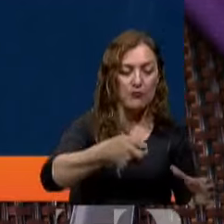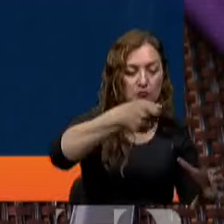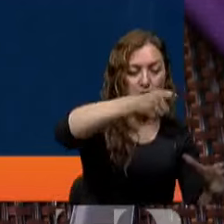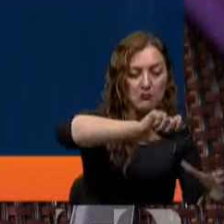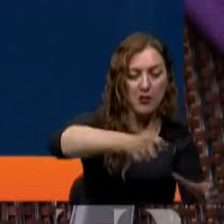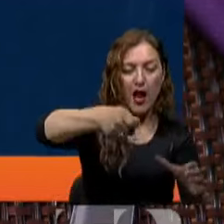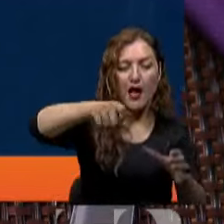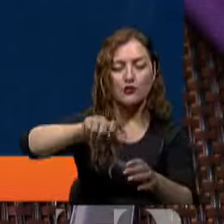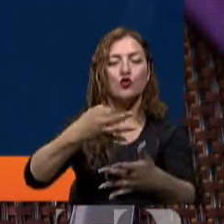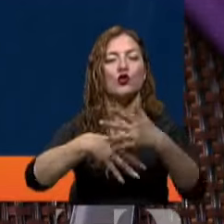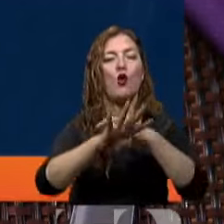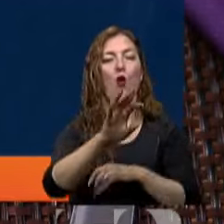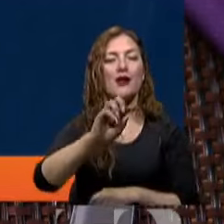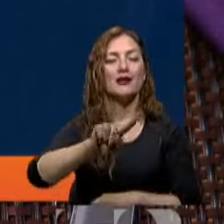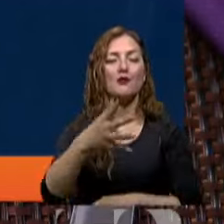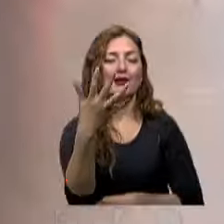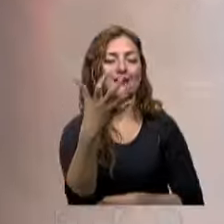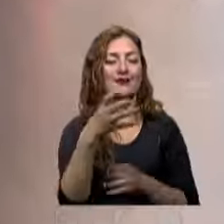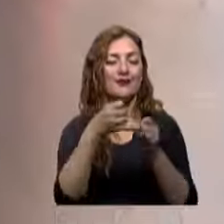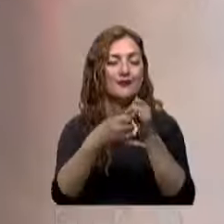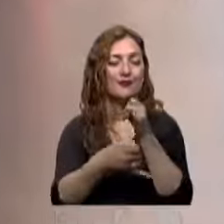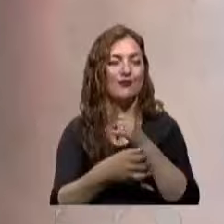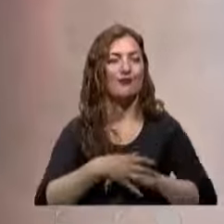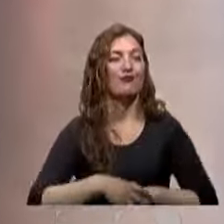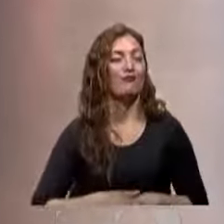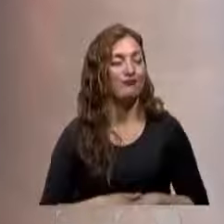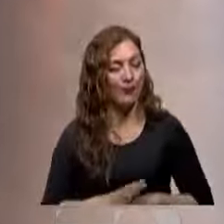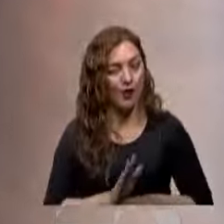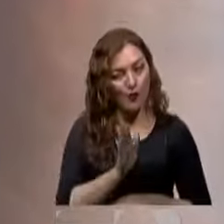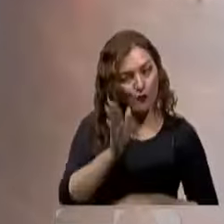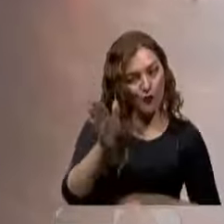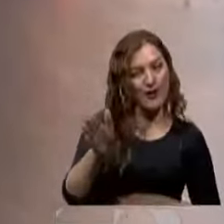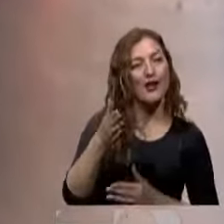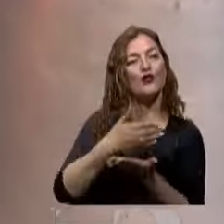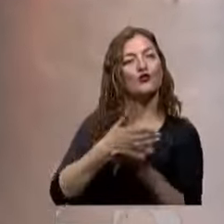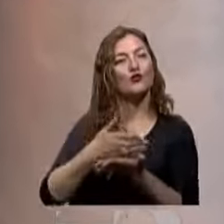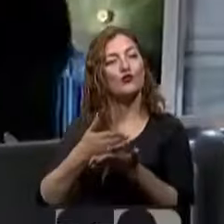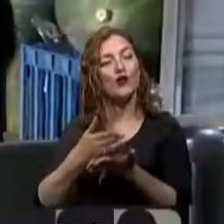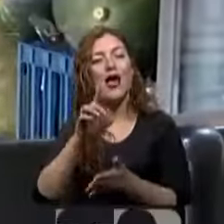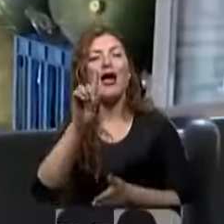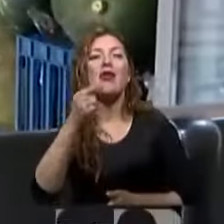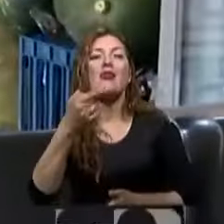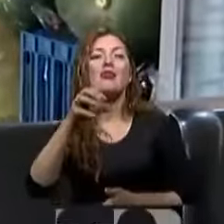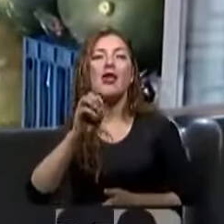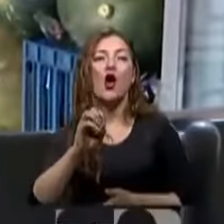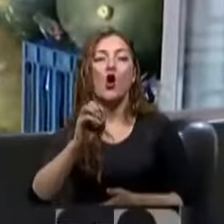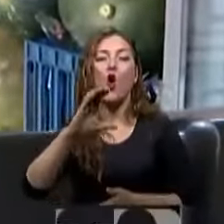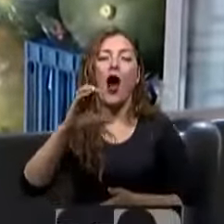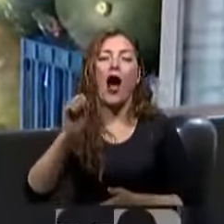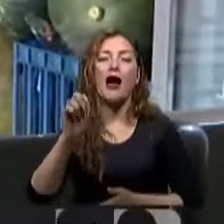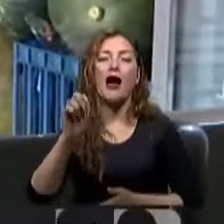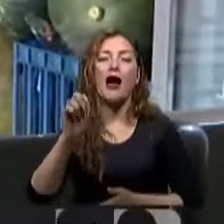cuesta 015 después nos dirigimos a la cocina de Diego Castro quien prepara este plato en el mercado